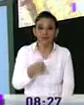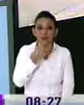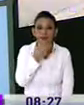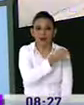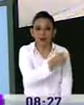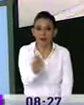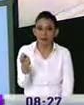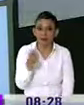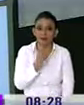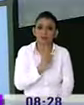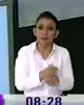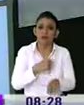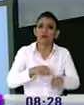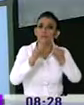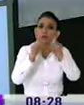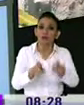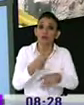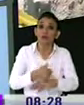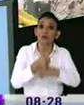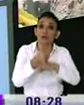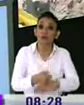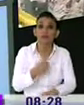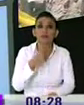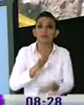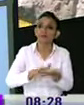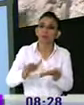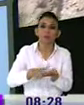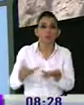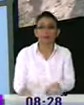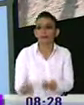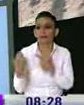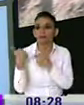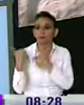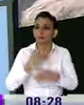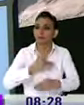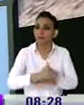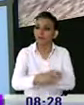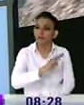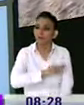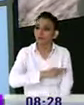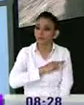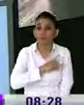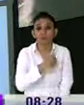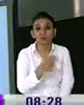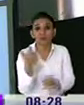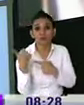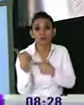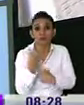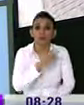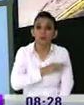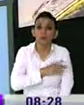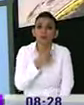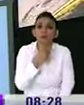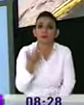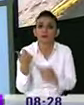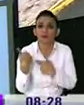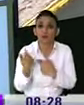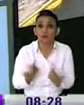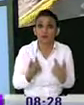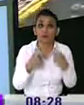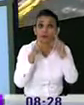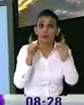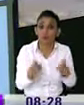acuerdo a Sofía Vintimilla, las autoridades han dicho que eso no les compete la repavimentación. Si no le compete al municipio, entonces ¿a quién? Pregunto